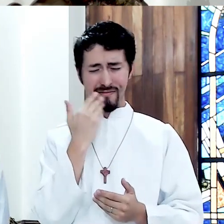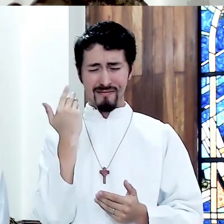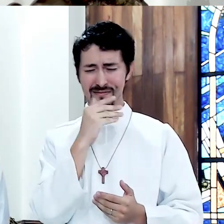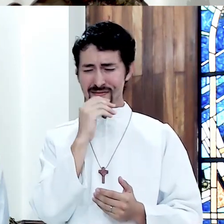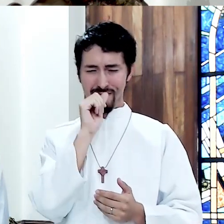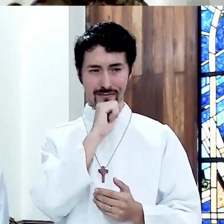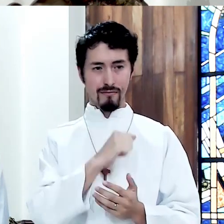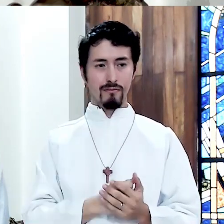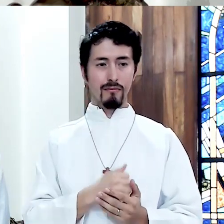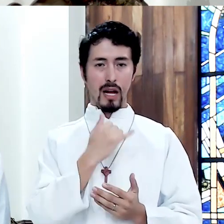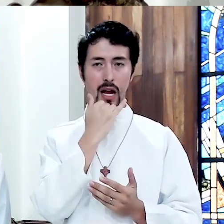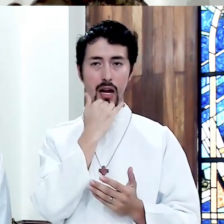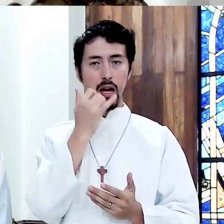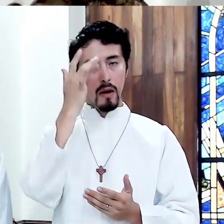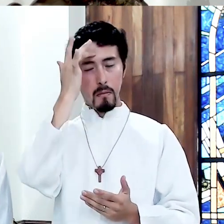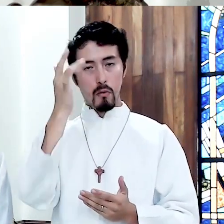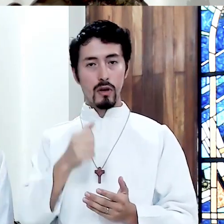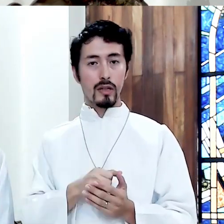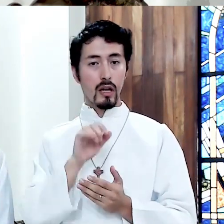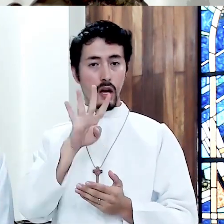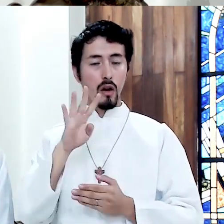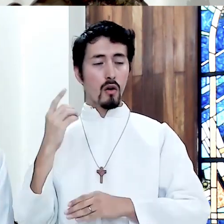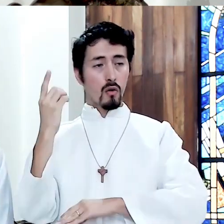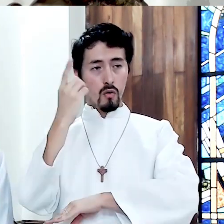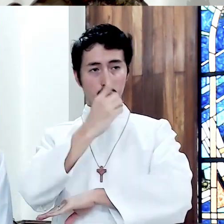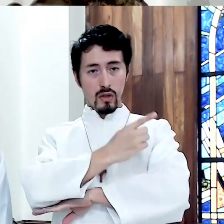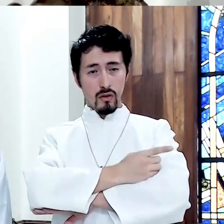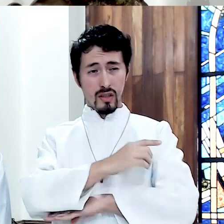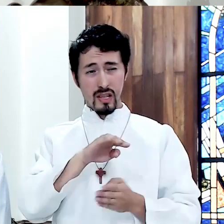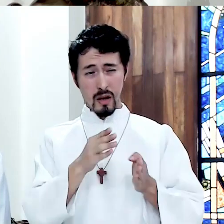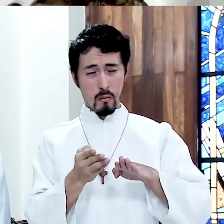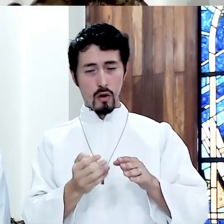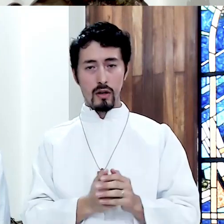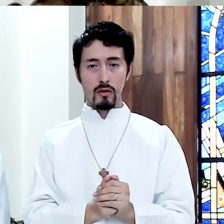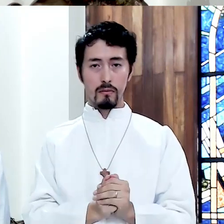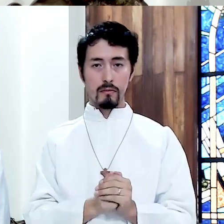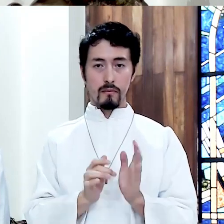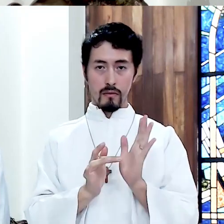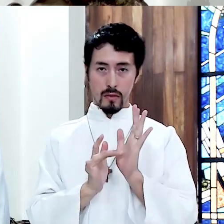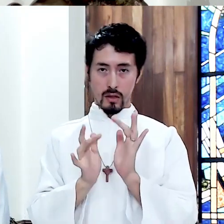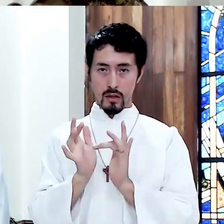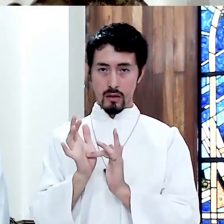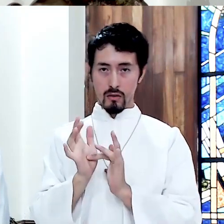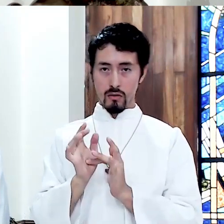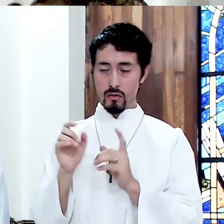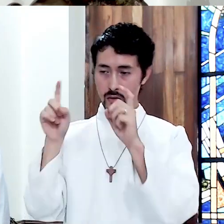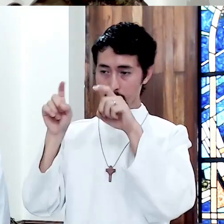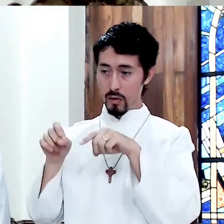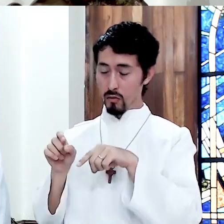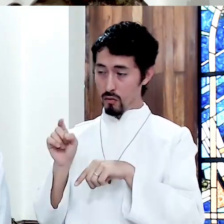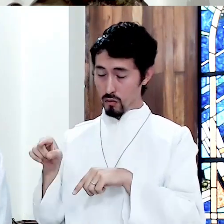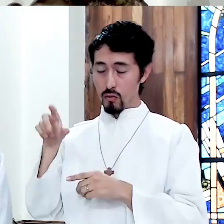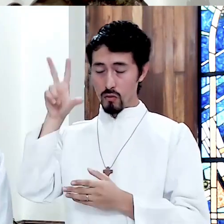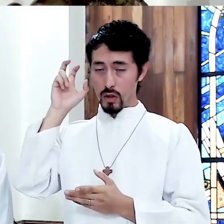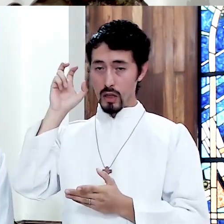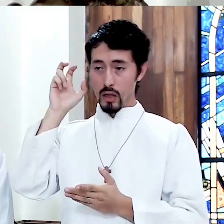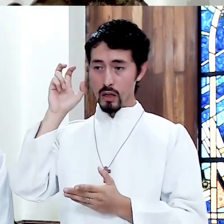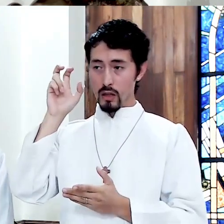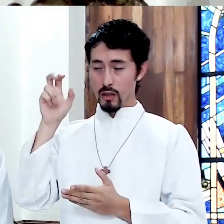4 días. Le dijo Jesús, ¿no te he dicho que si crees, verás la gloria de